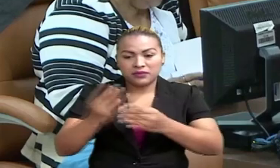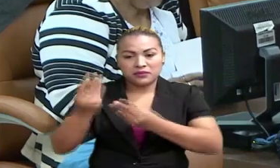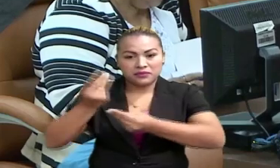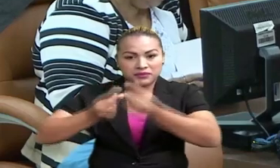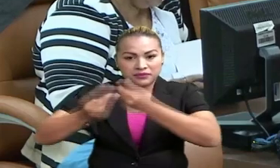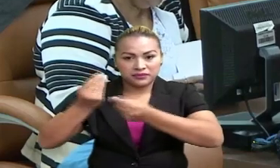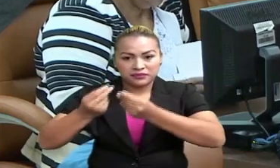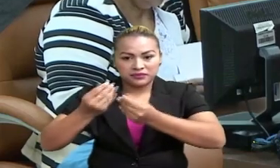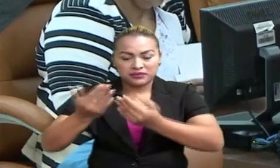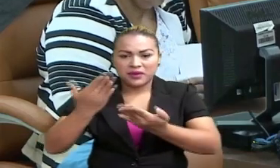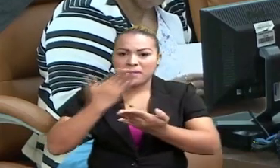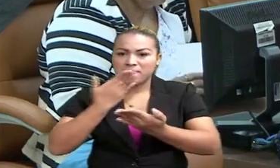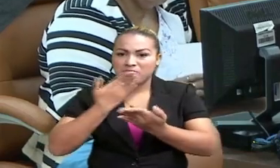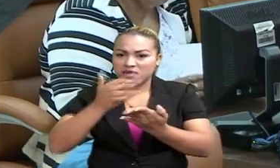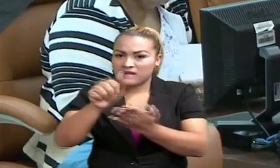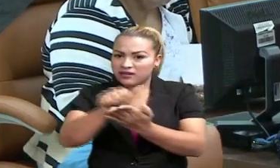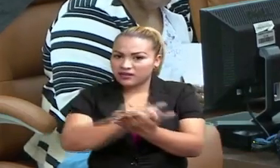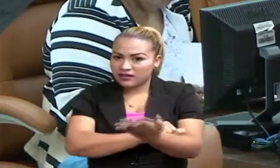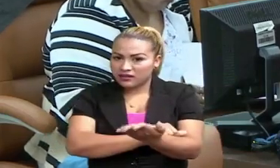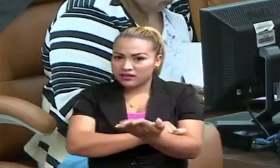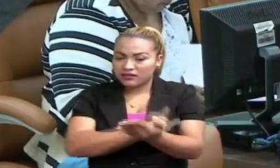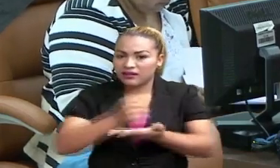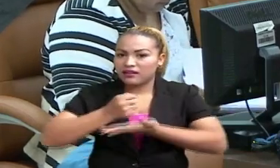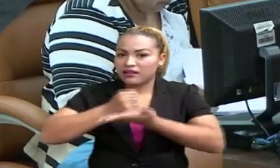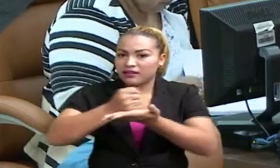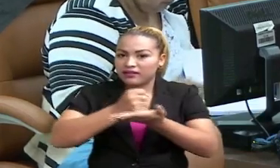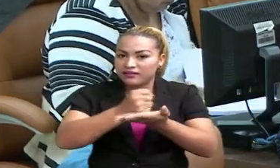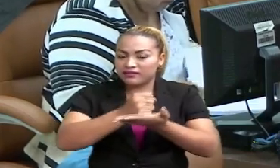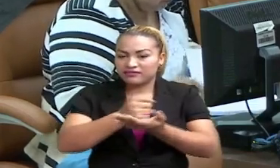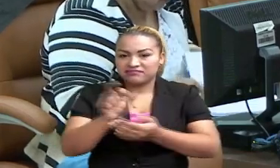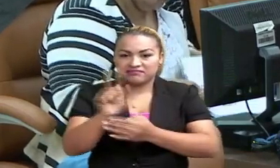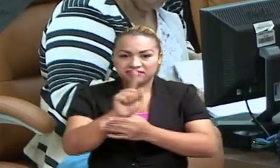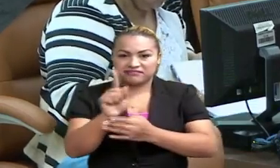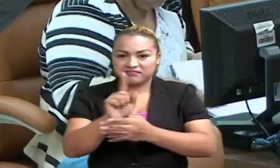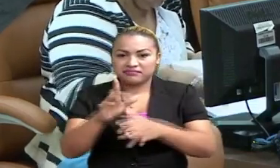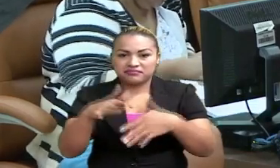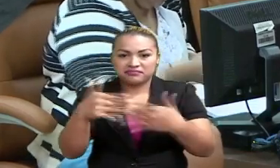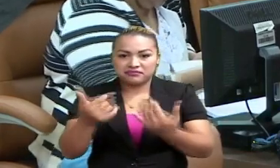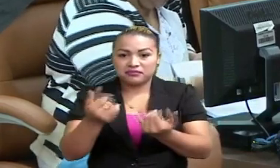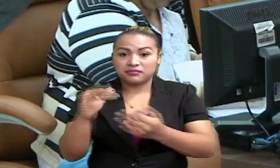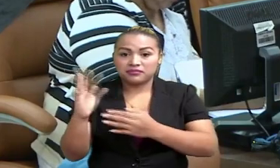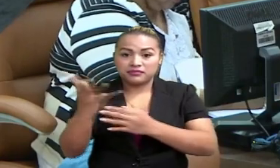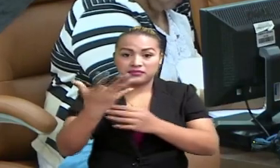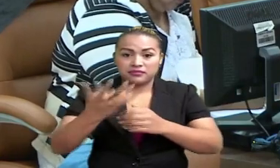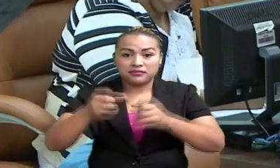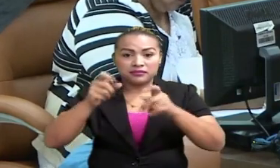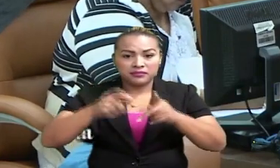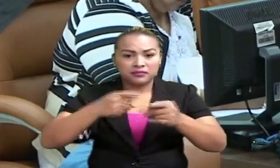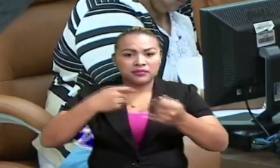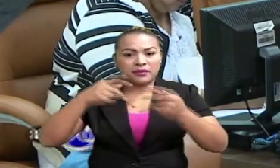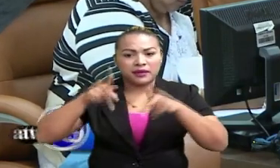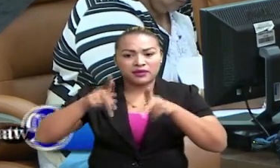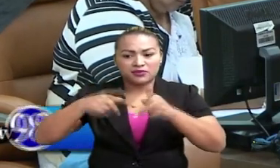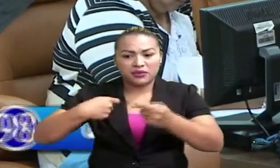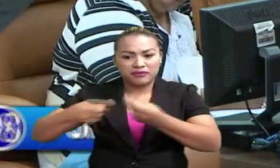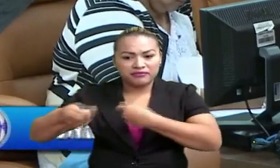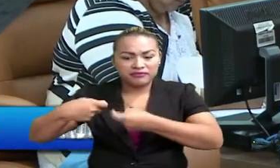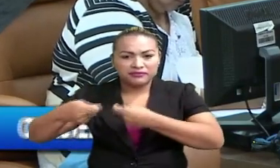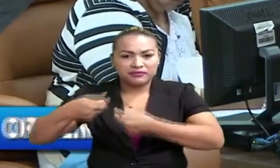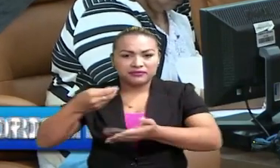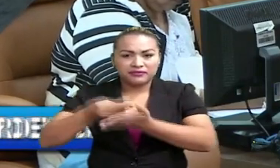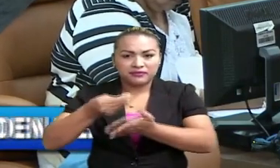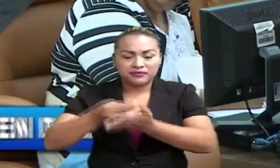agenda productiva, de una agenda de las y los productores, comerciantes y empresarios que